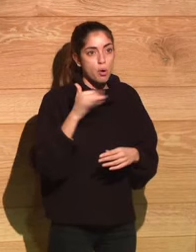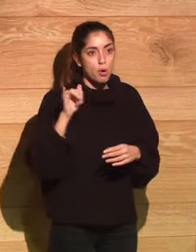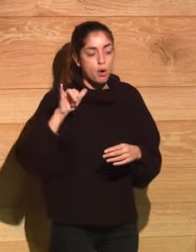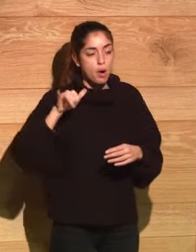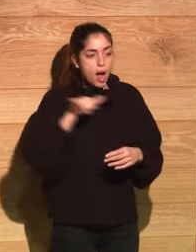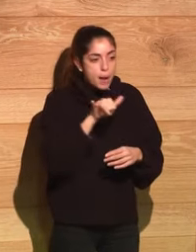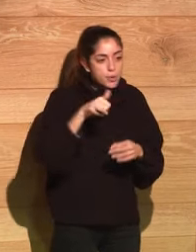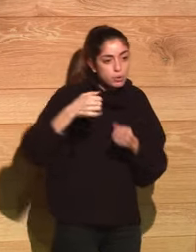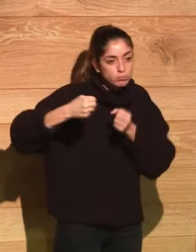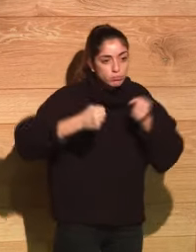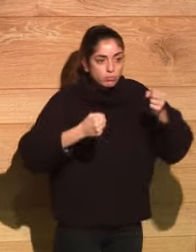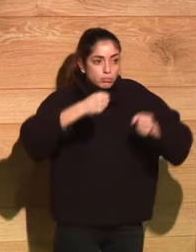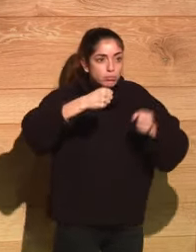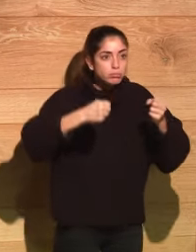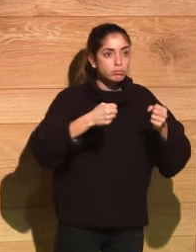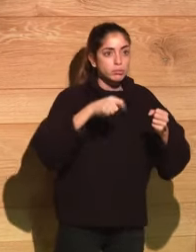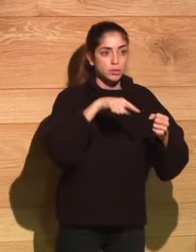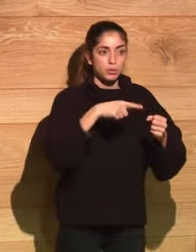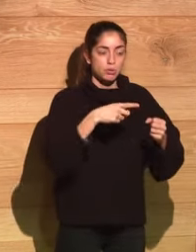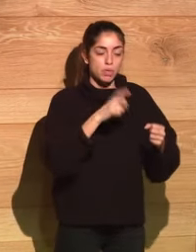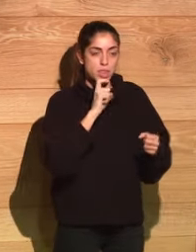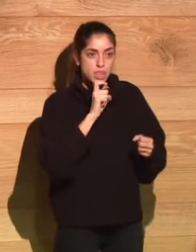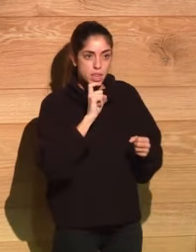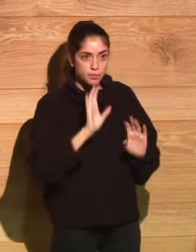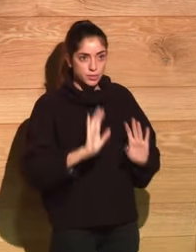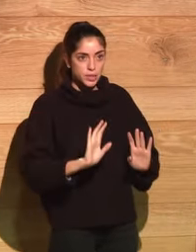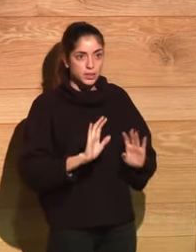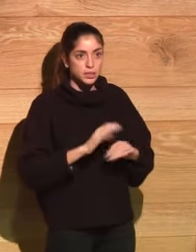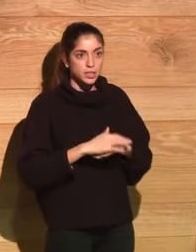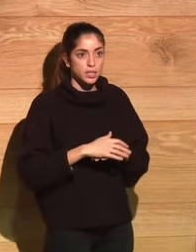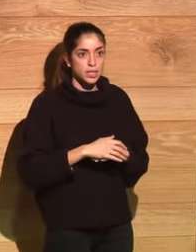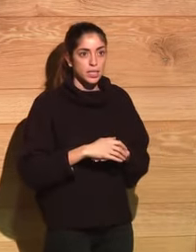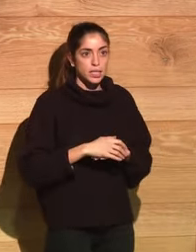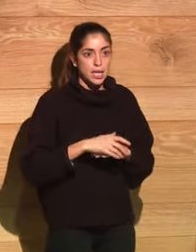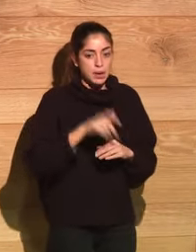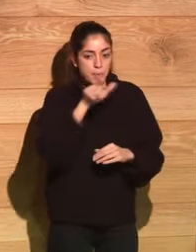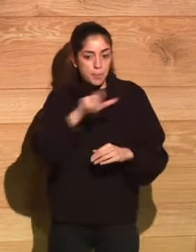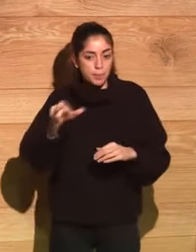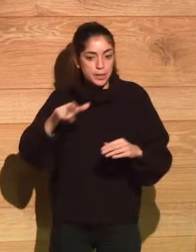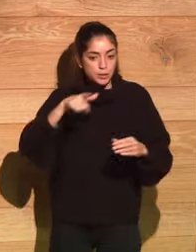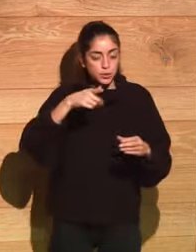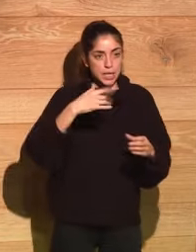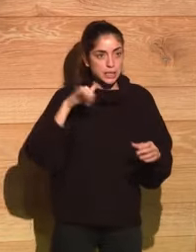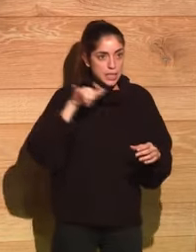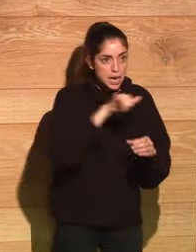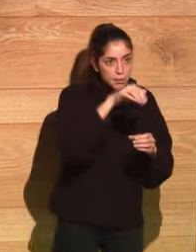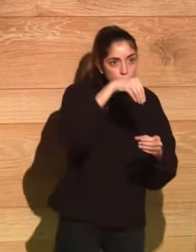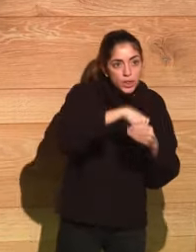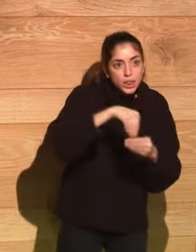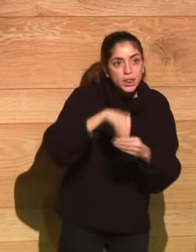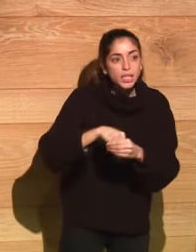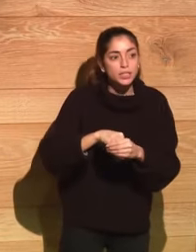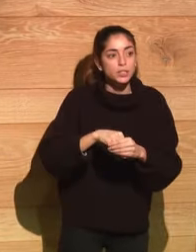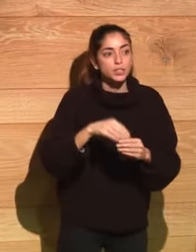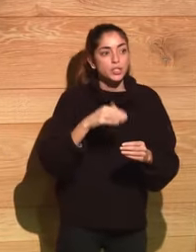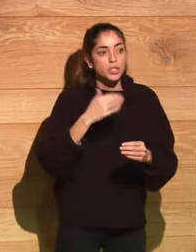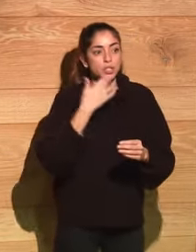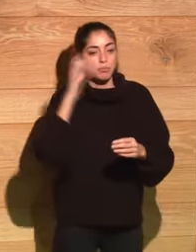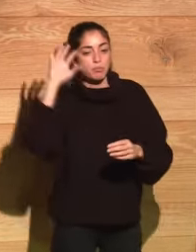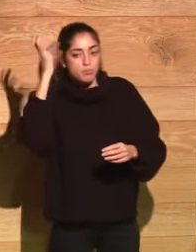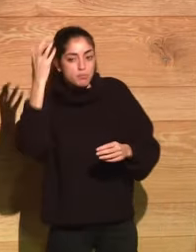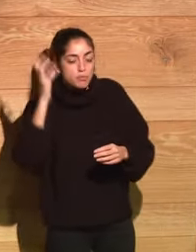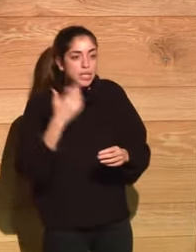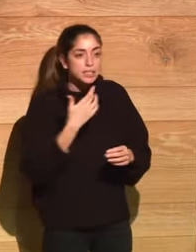que yo he visto. Que sí. O sea, cómo están los pasajeros, cuál es el medio ambiente, si todo está funcionando